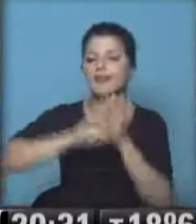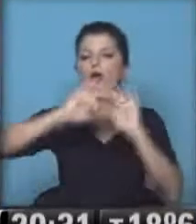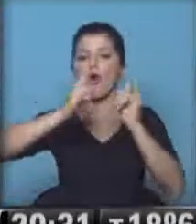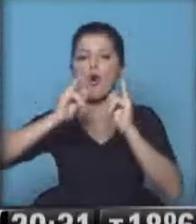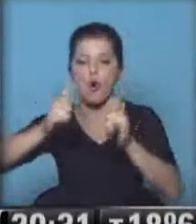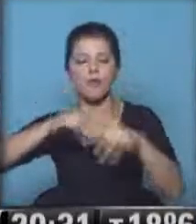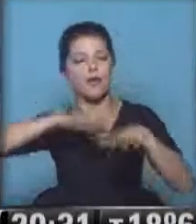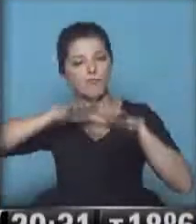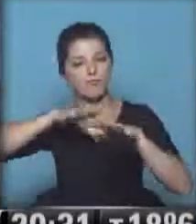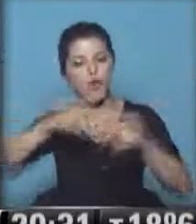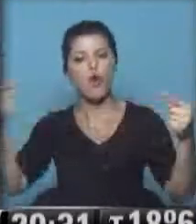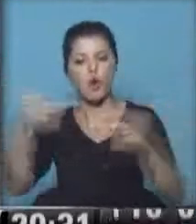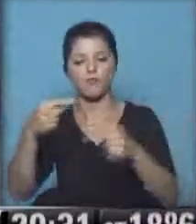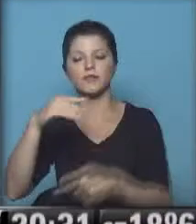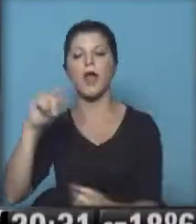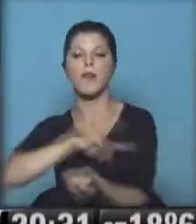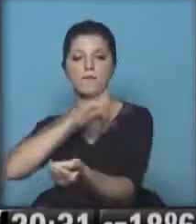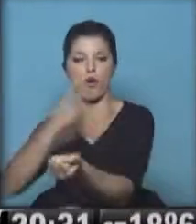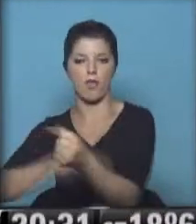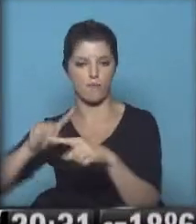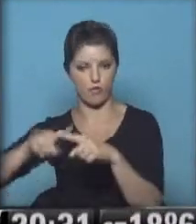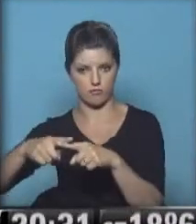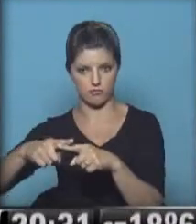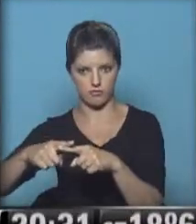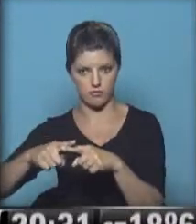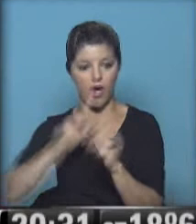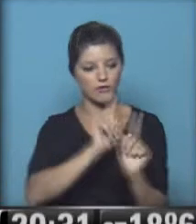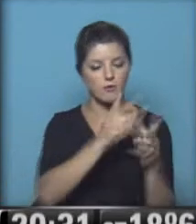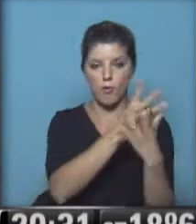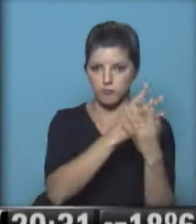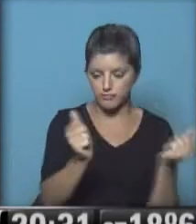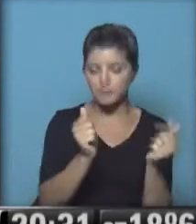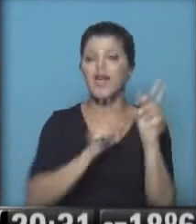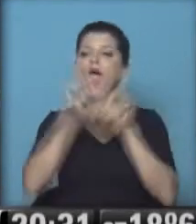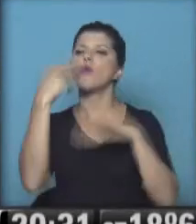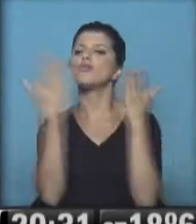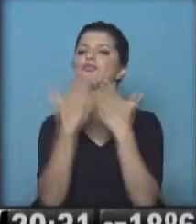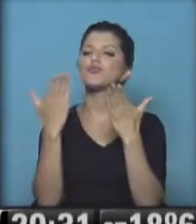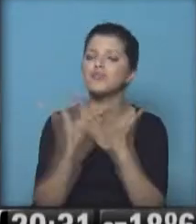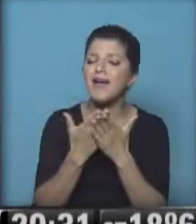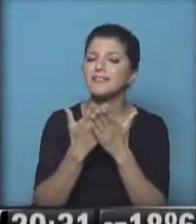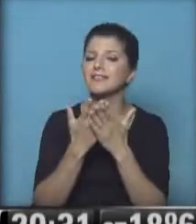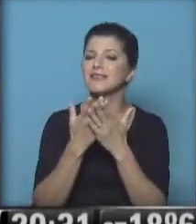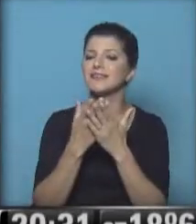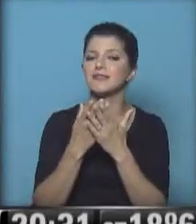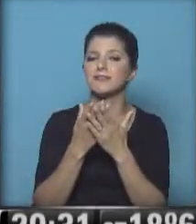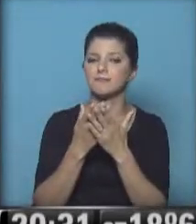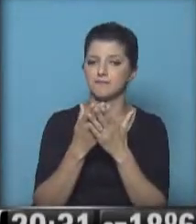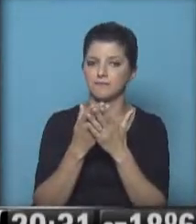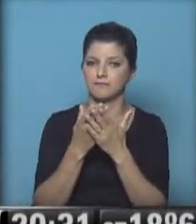movilizados contra el poder político. Hay muchos estudiantes en la calle, académicos. Cada vez hay más respuesta